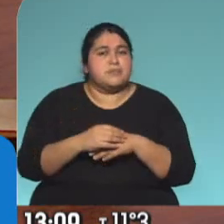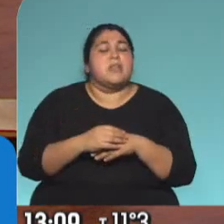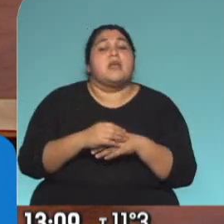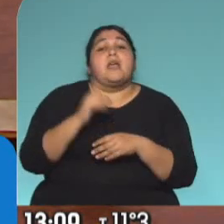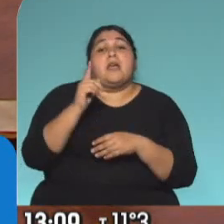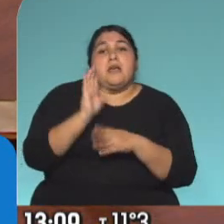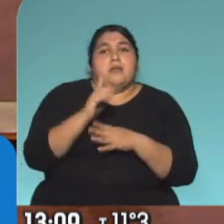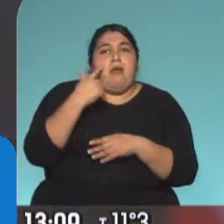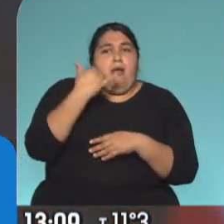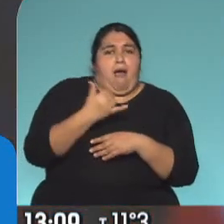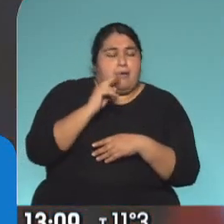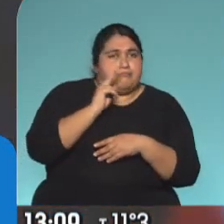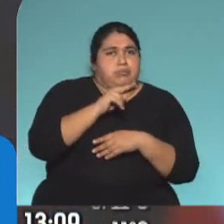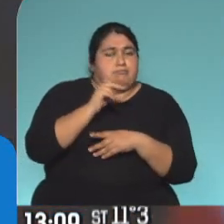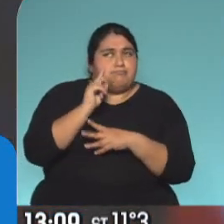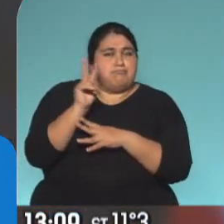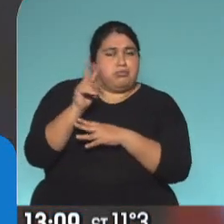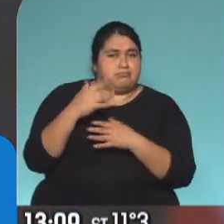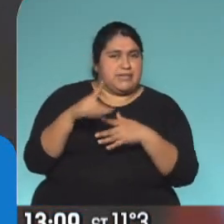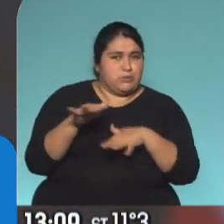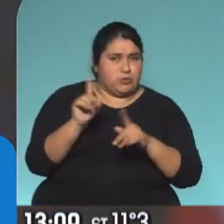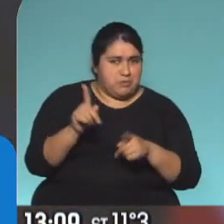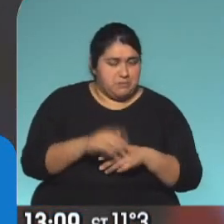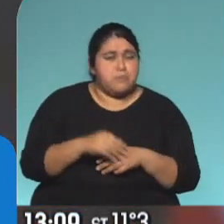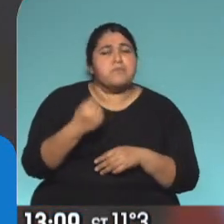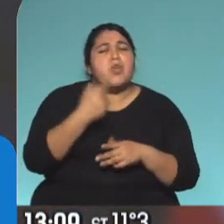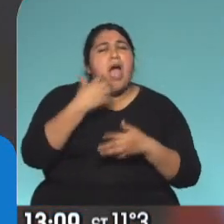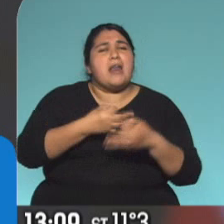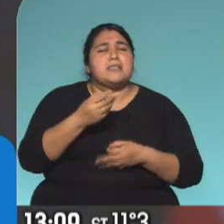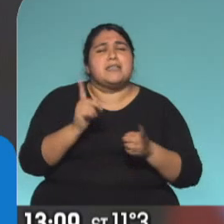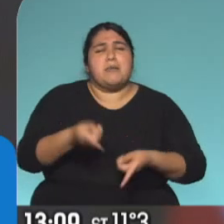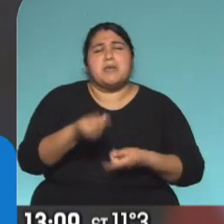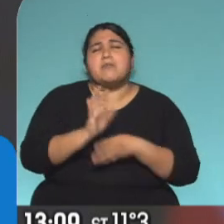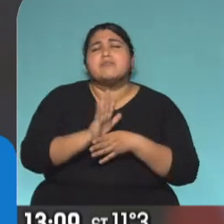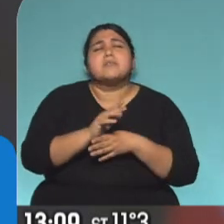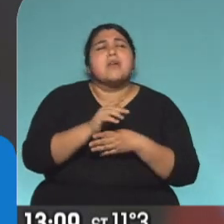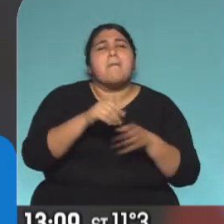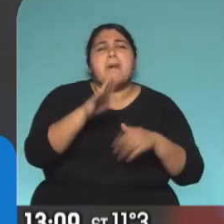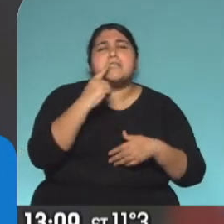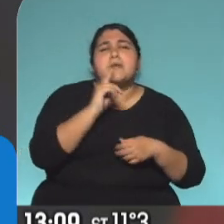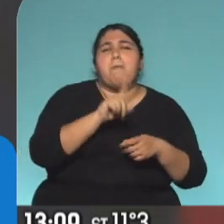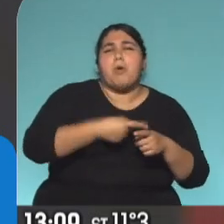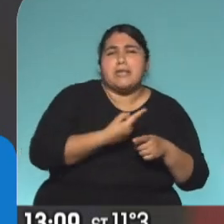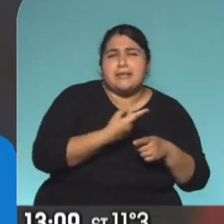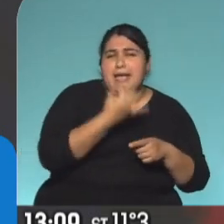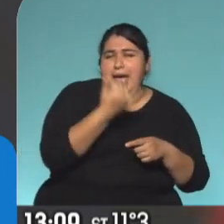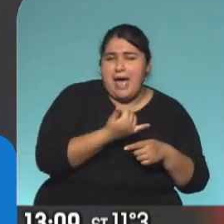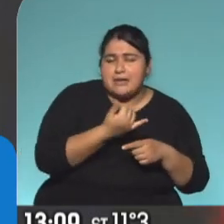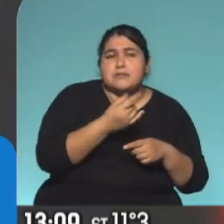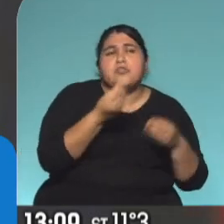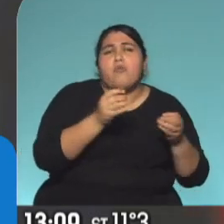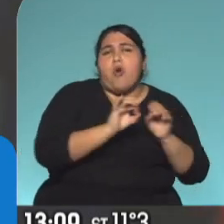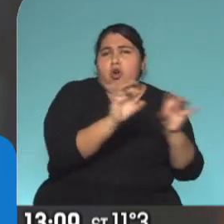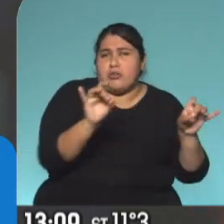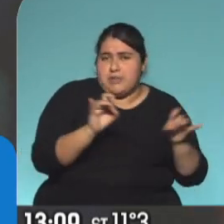el impacto que eso ha generado. Ahora vamos a analizar también cuáles son las repercusiones políticas que ha dejado el contagio